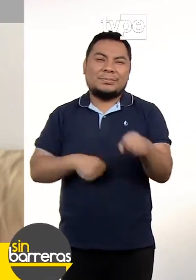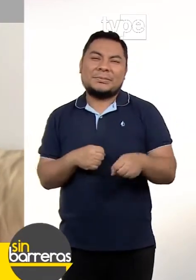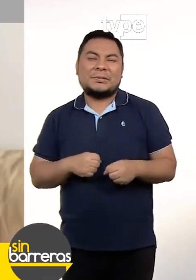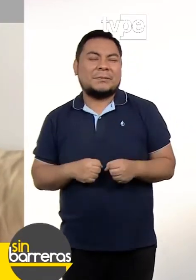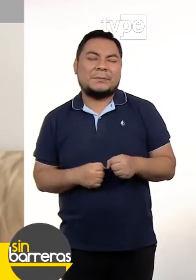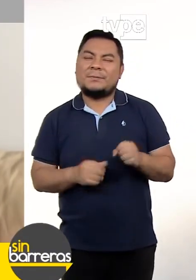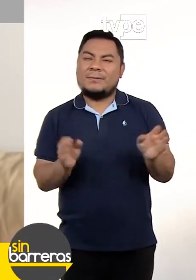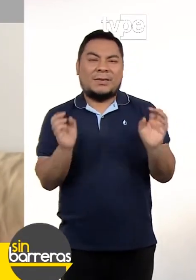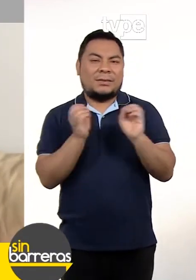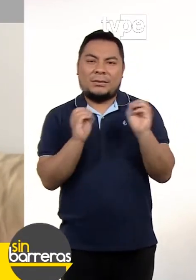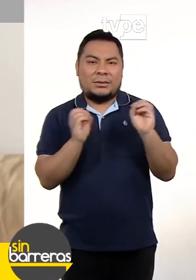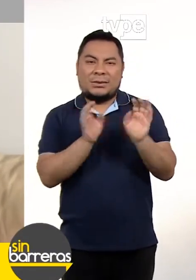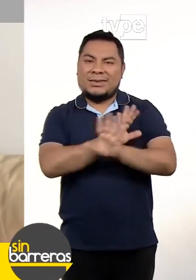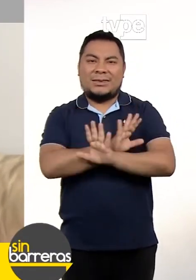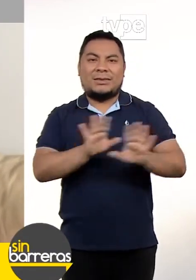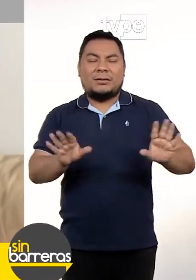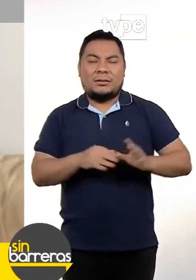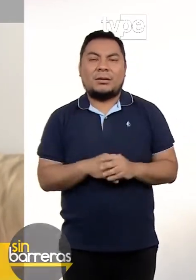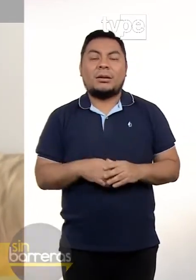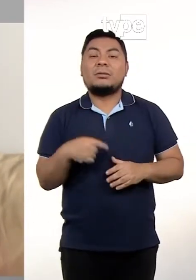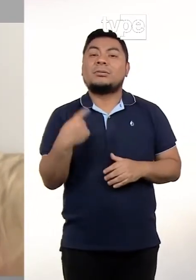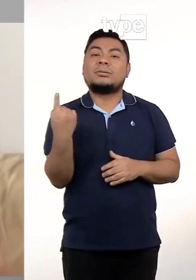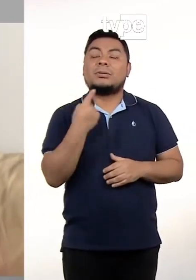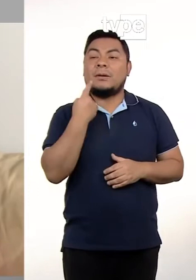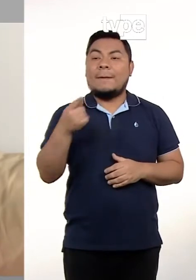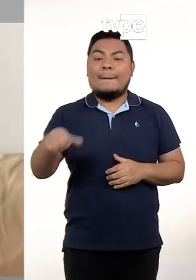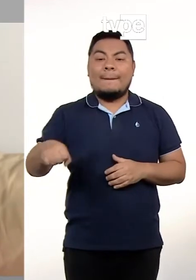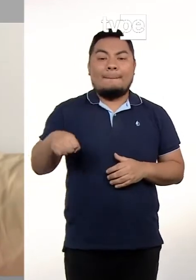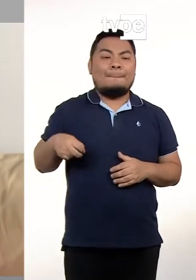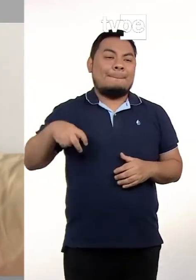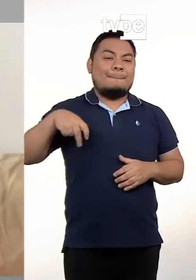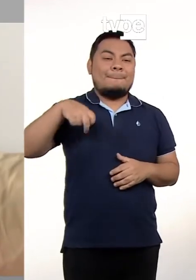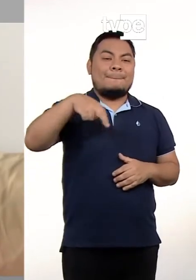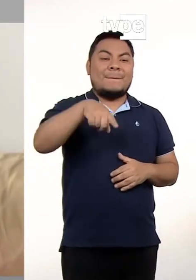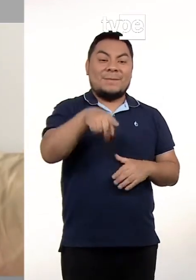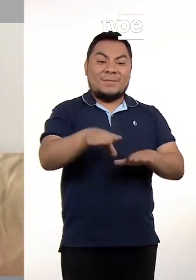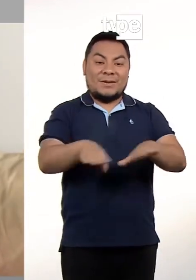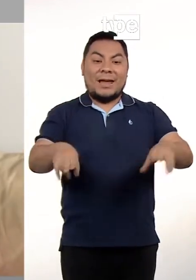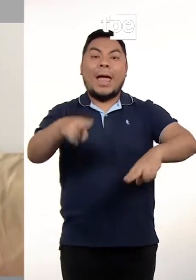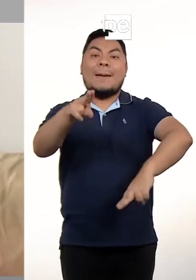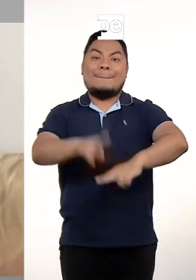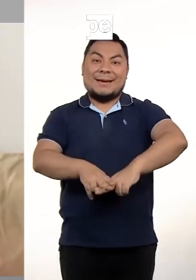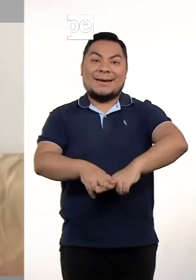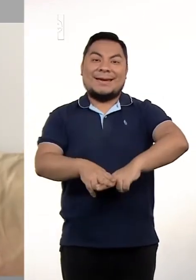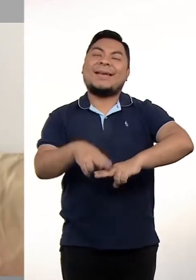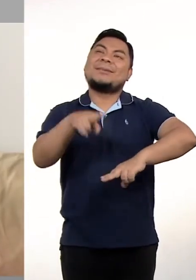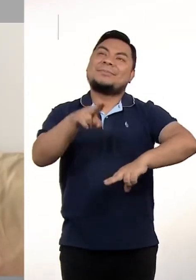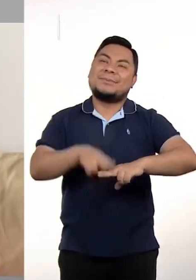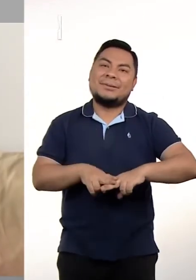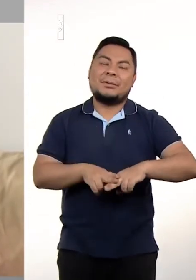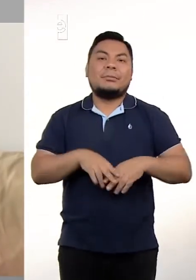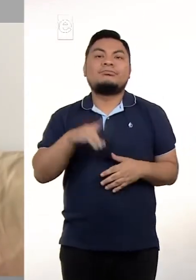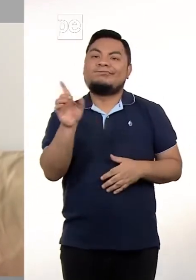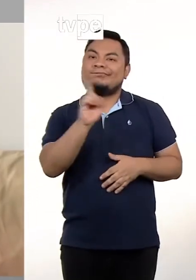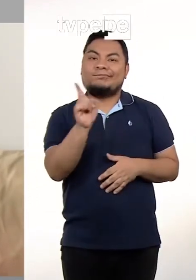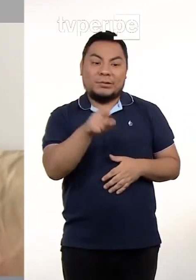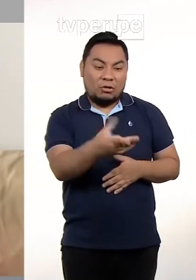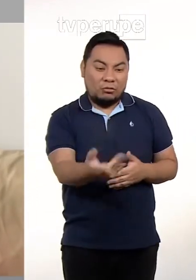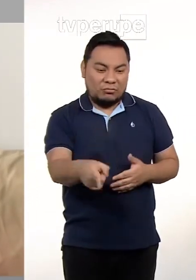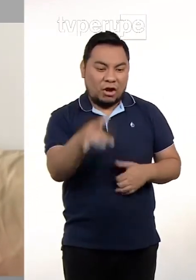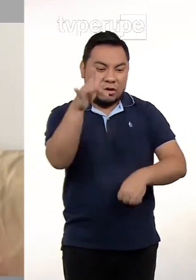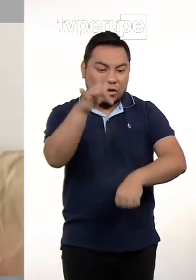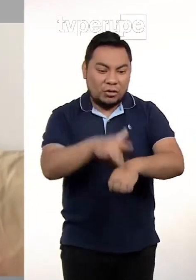algo parecido, que en la ruta no podrán sentarse en un banco, que no podrán agarrar